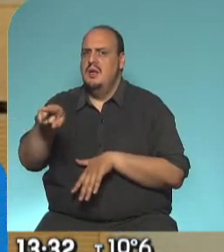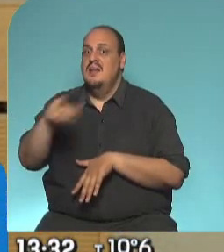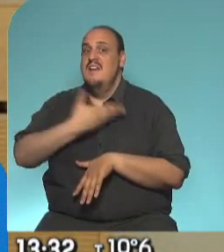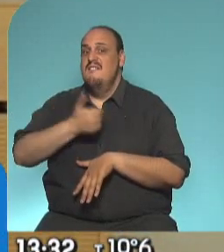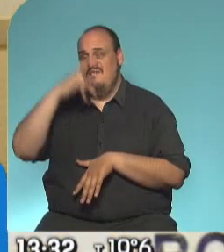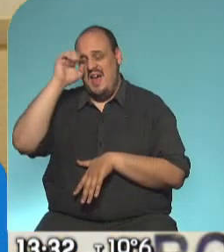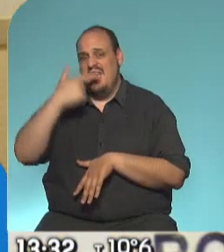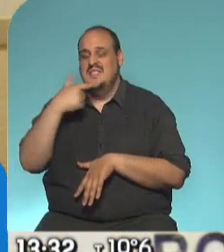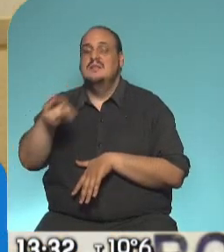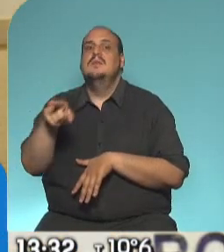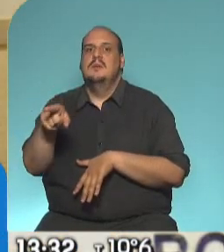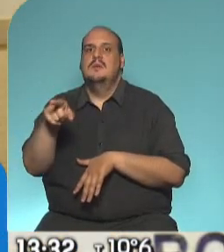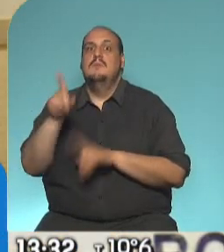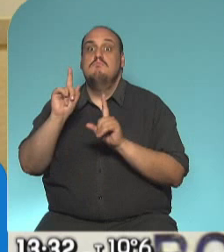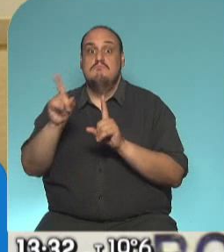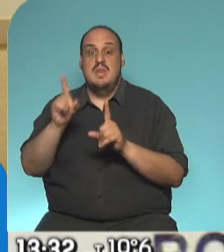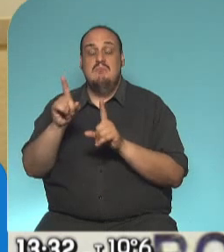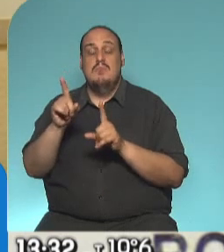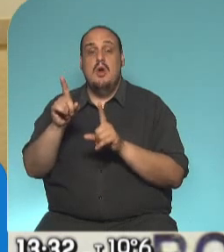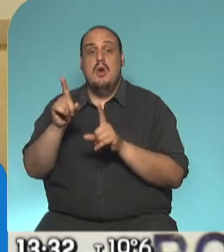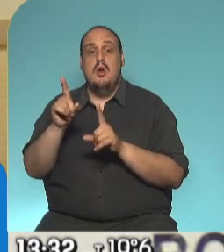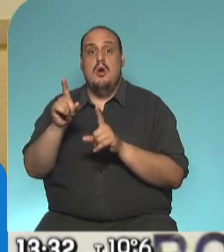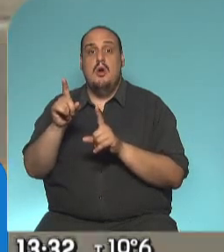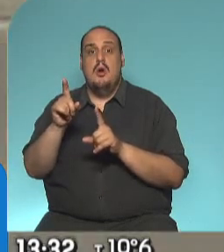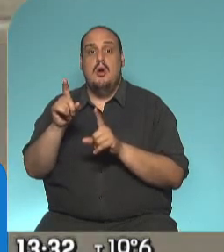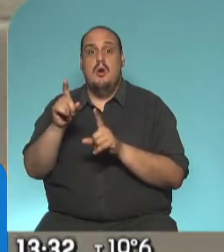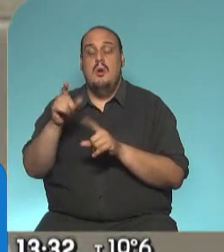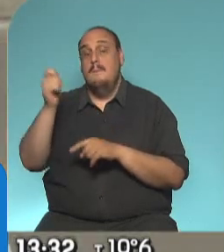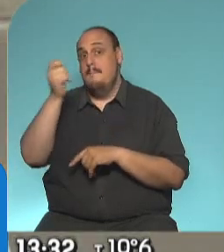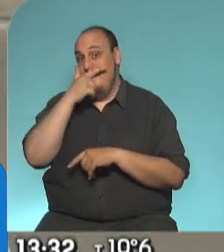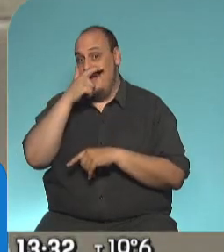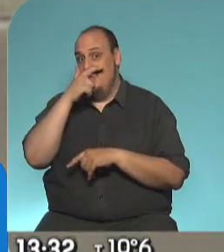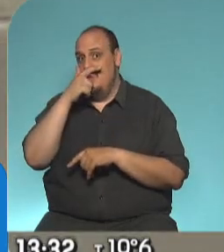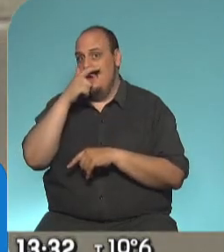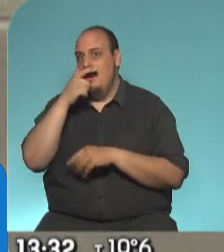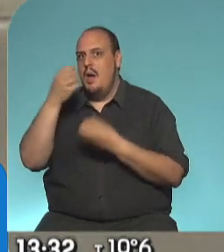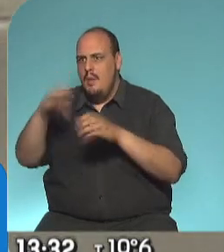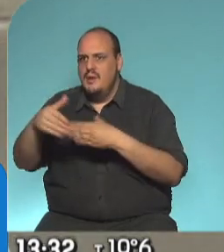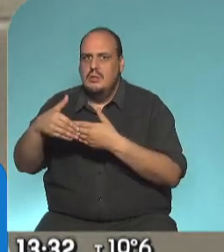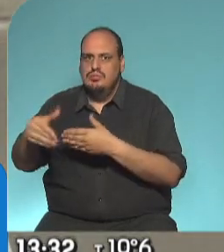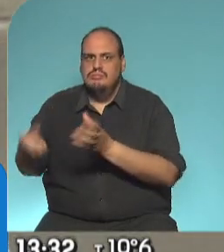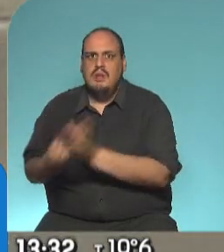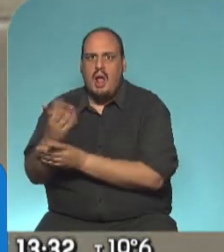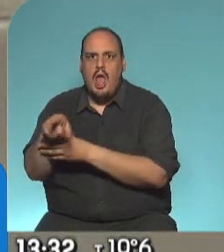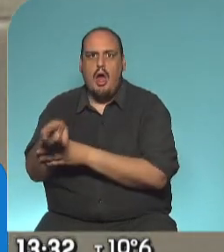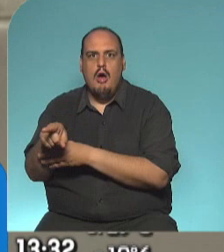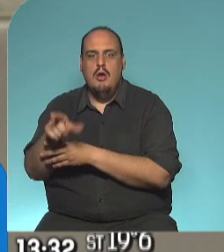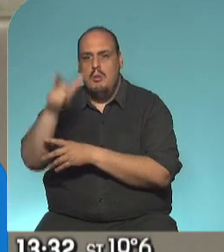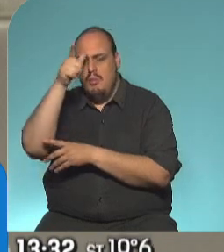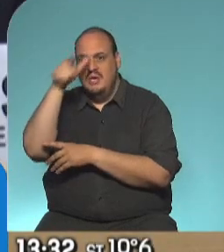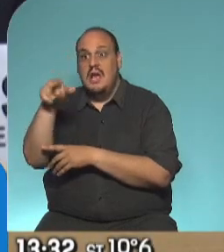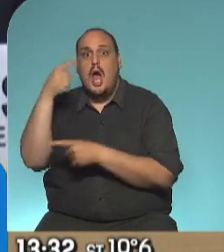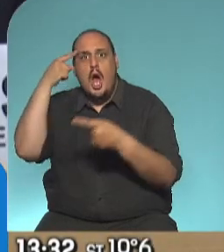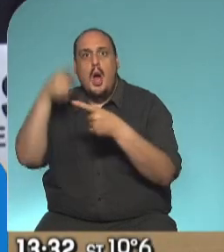julio del 2017 por el propio presidente Nicolás Maduro, que lo que buscaban, en teoría, es